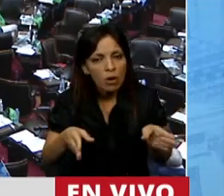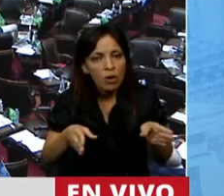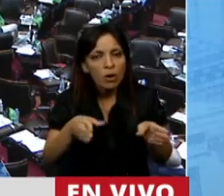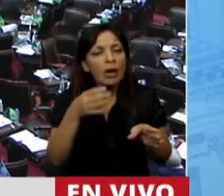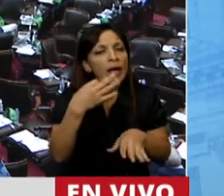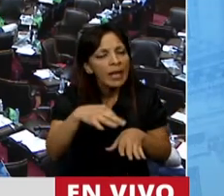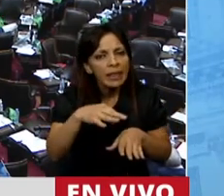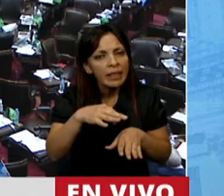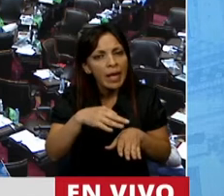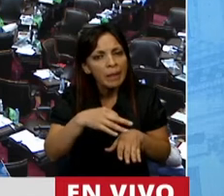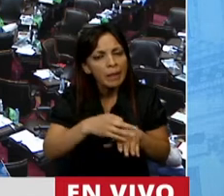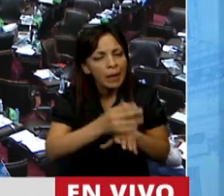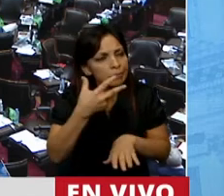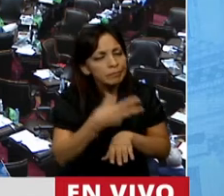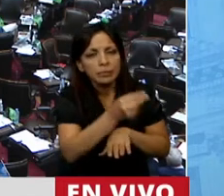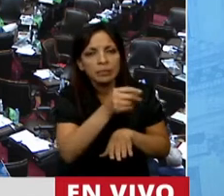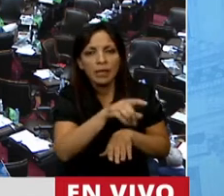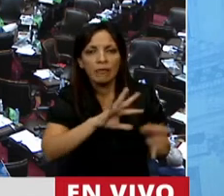condenar enérgicamente estos hechos.